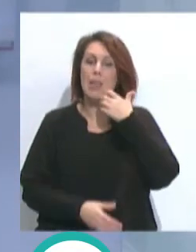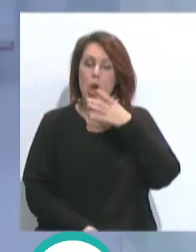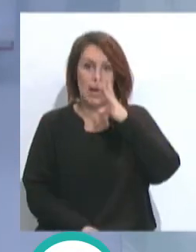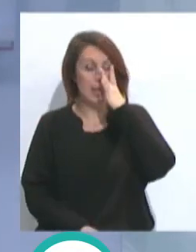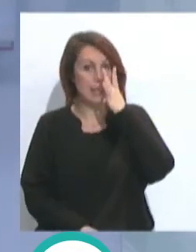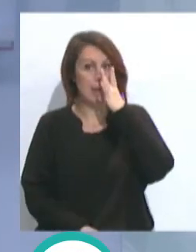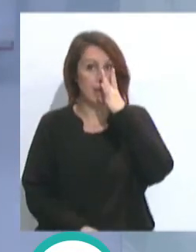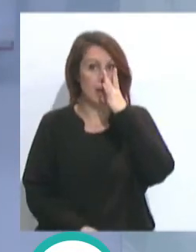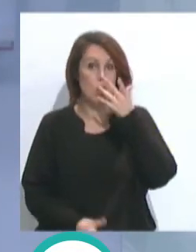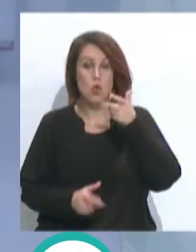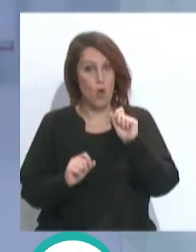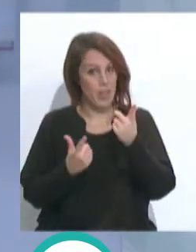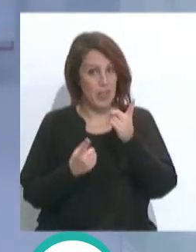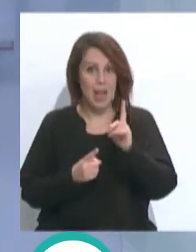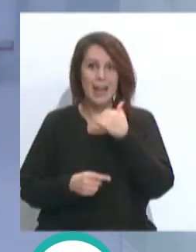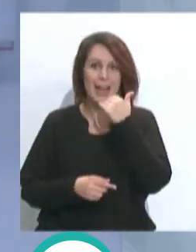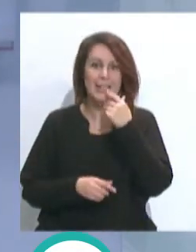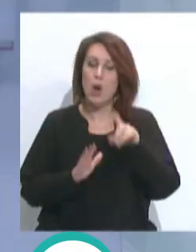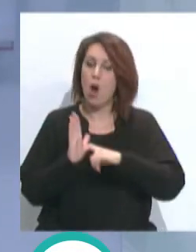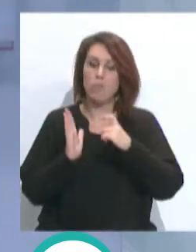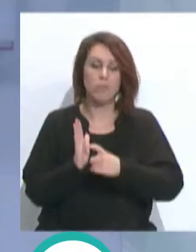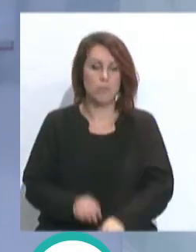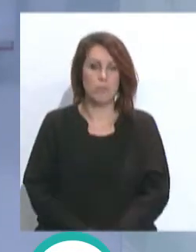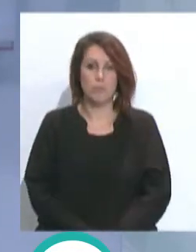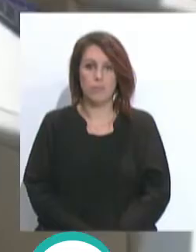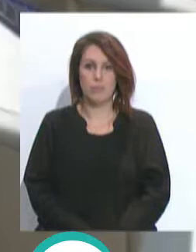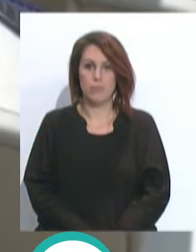de carnaval no oficial rozó el lleno.